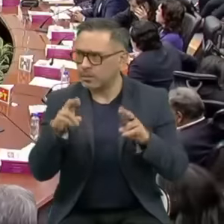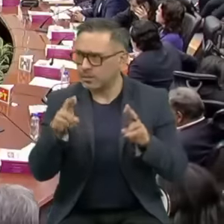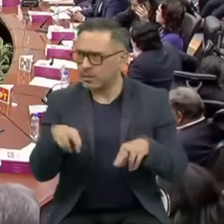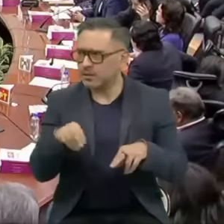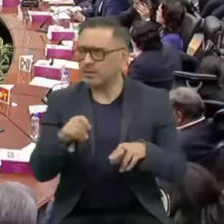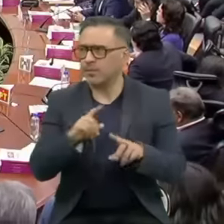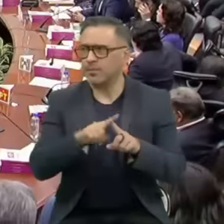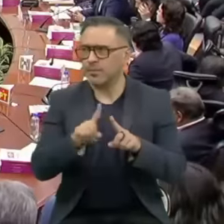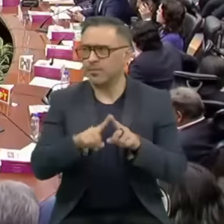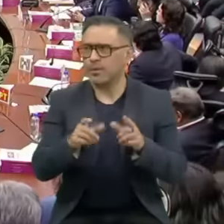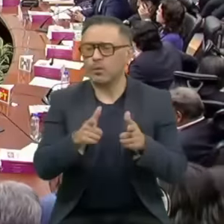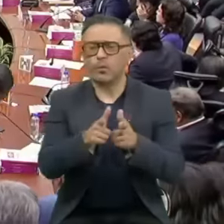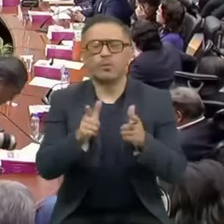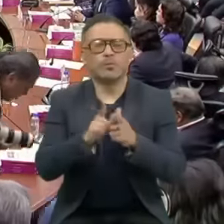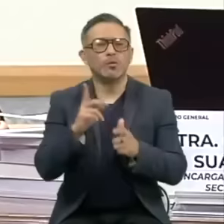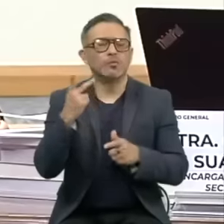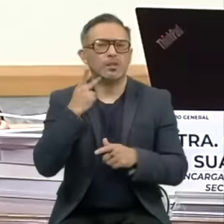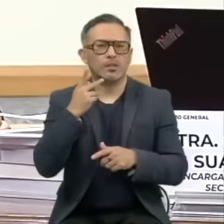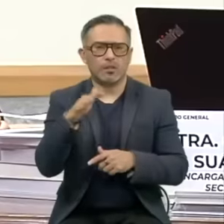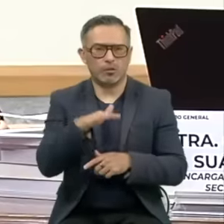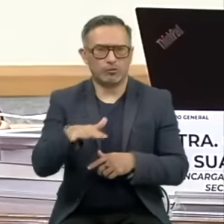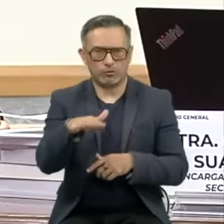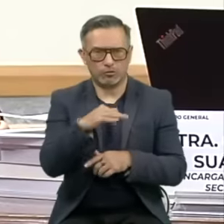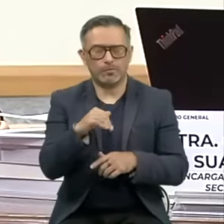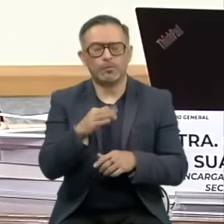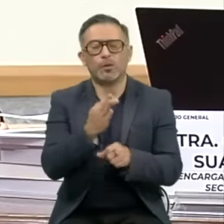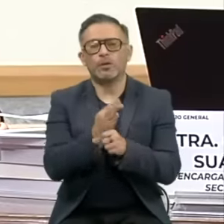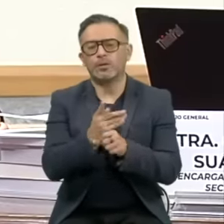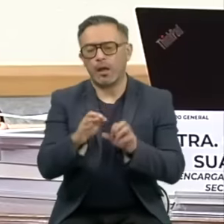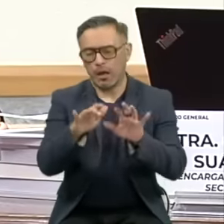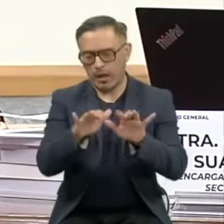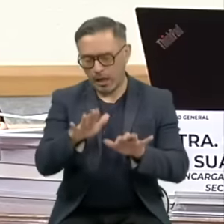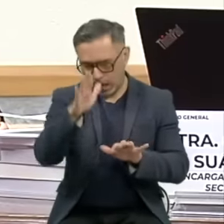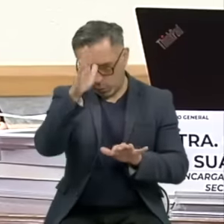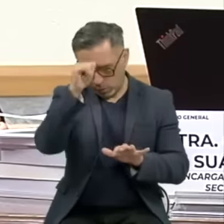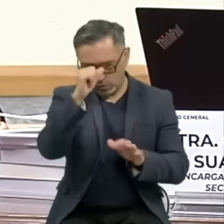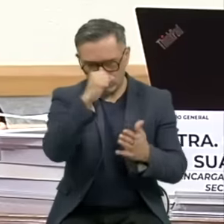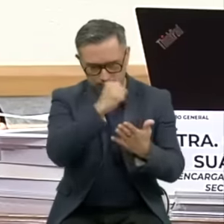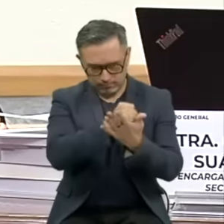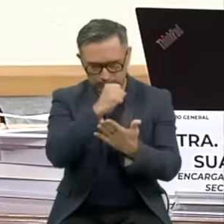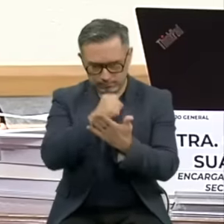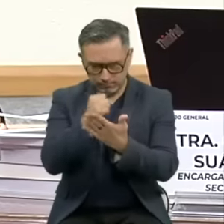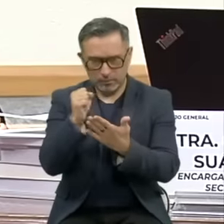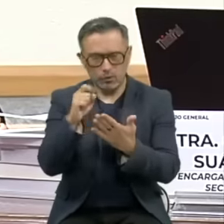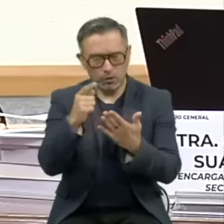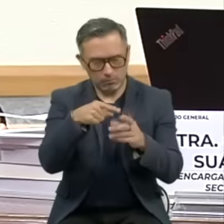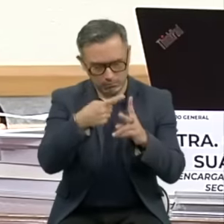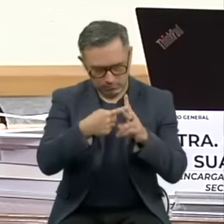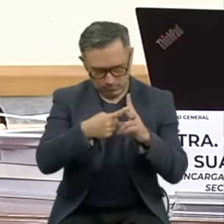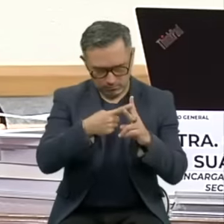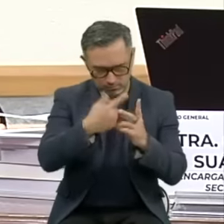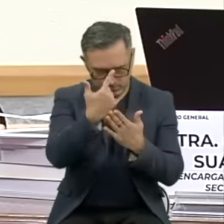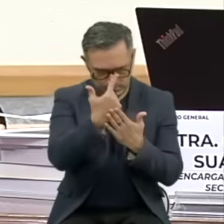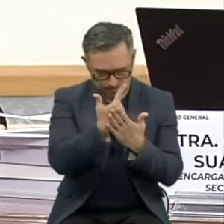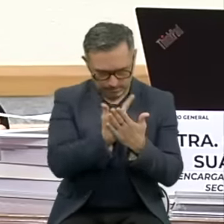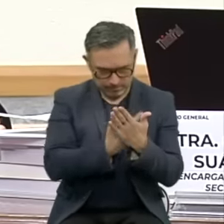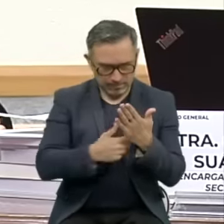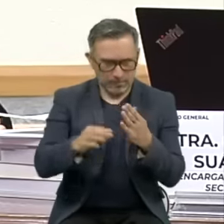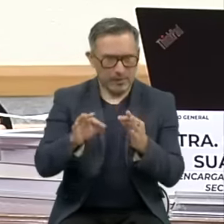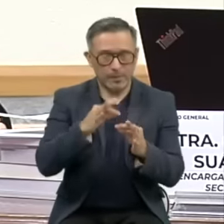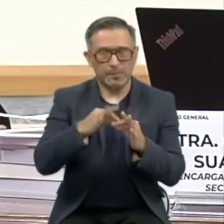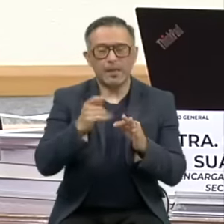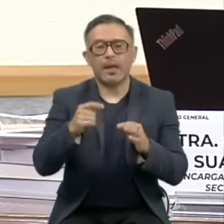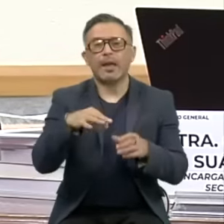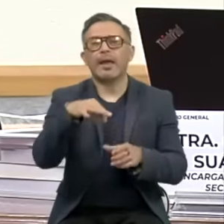partidos políticos nacionales. Una vez aprobados los acuerdos por los que se efectúa el cómputo total y se declara la validez